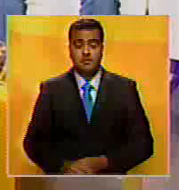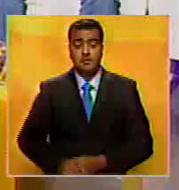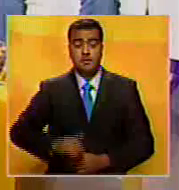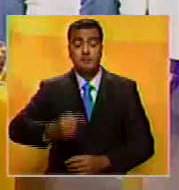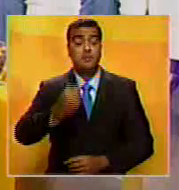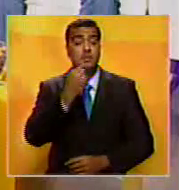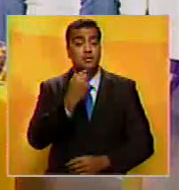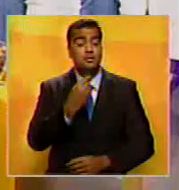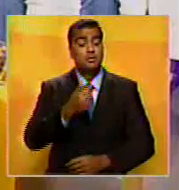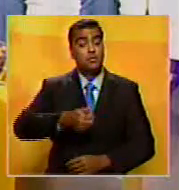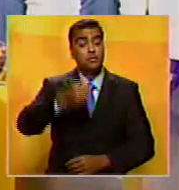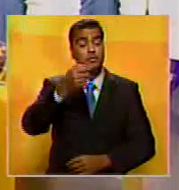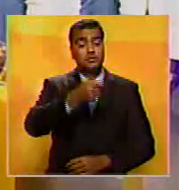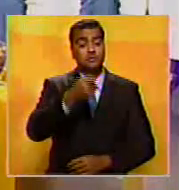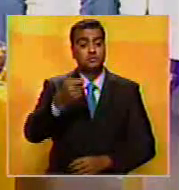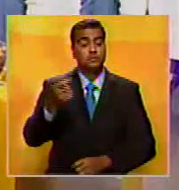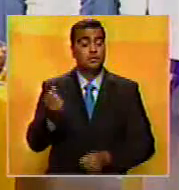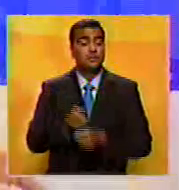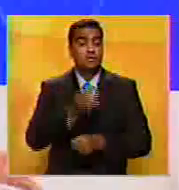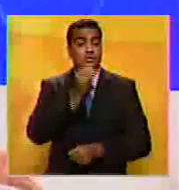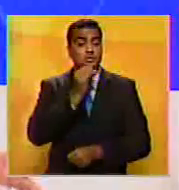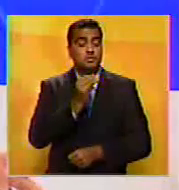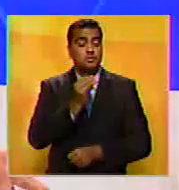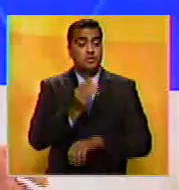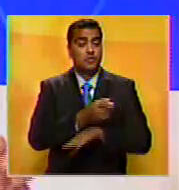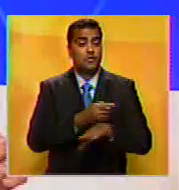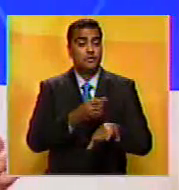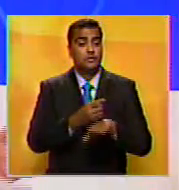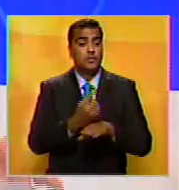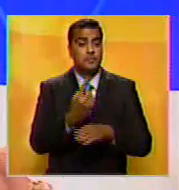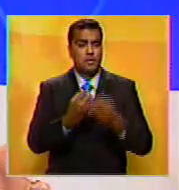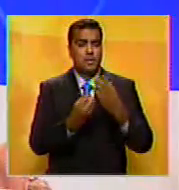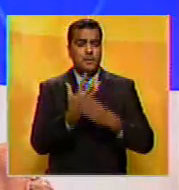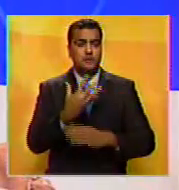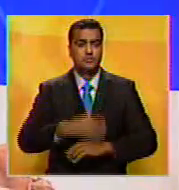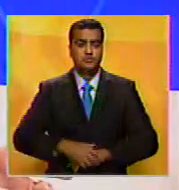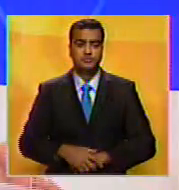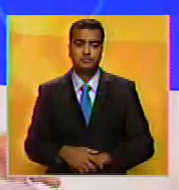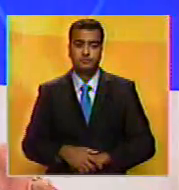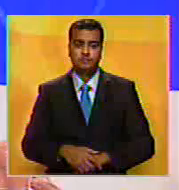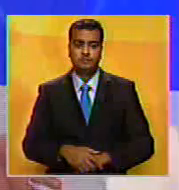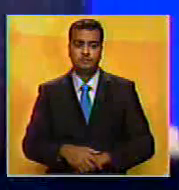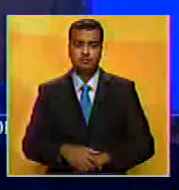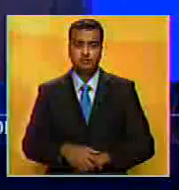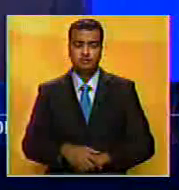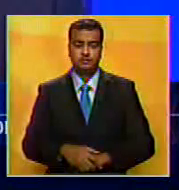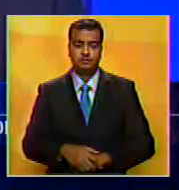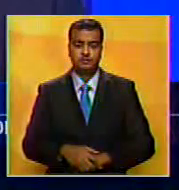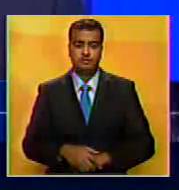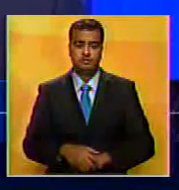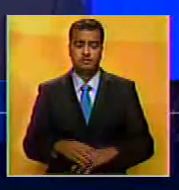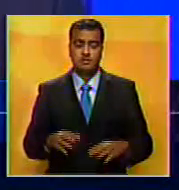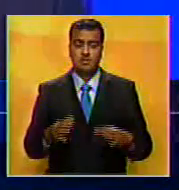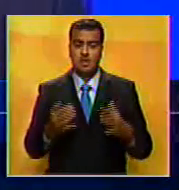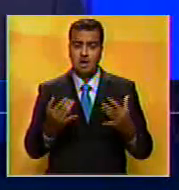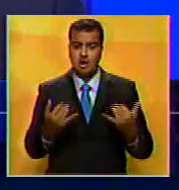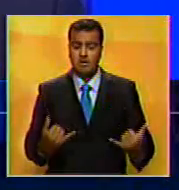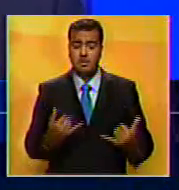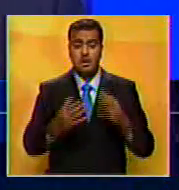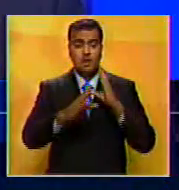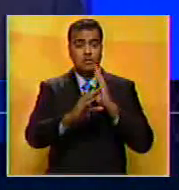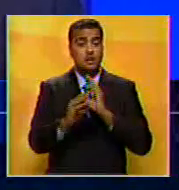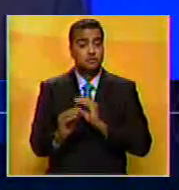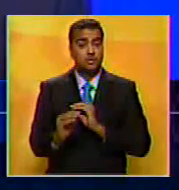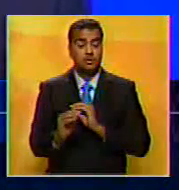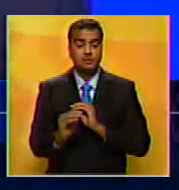que el aumento salarial lo anunciará el Ejecutivo en el marco de la movilización del 1 de mayo. En este momento se llevan adelante las